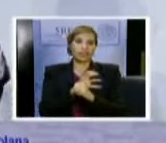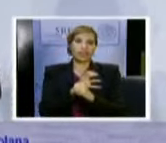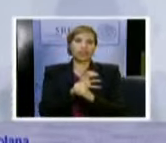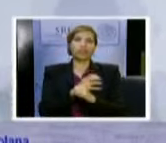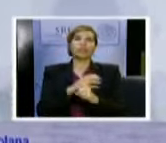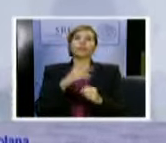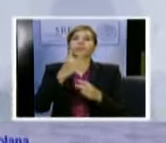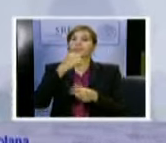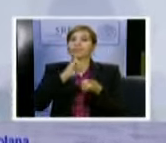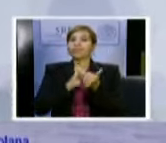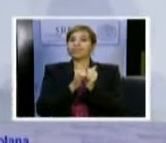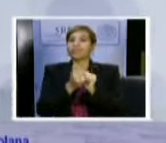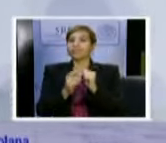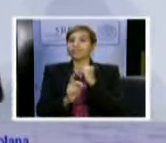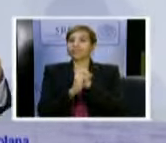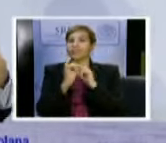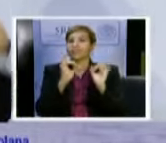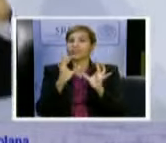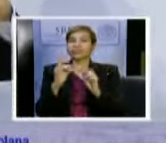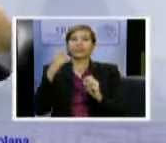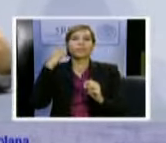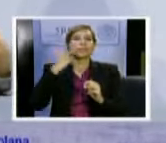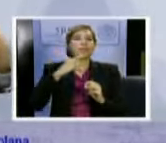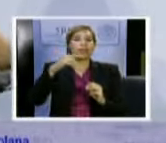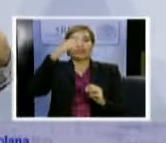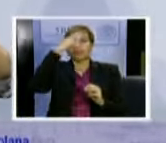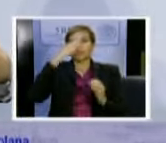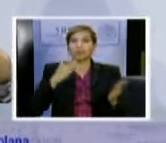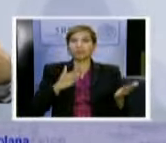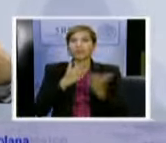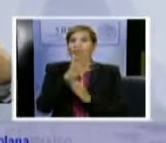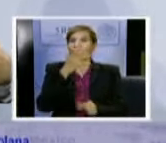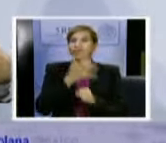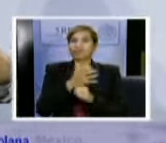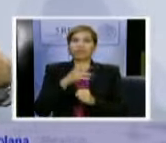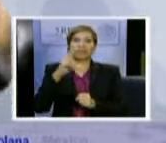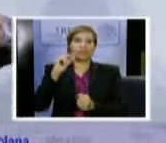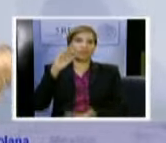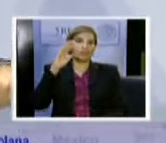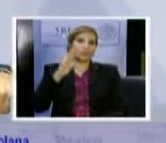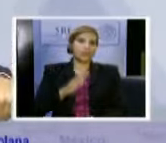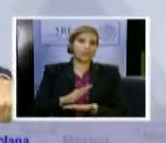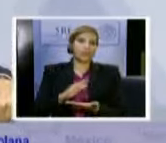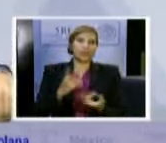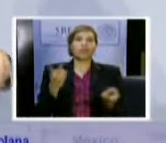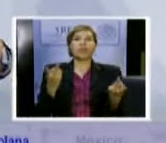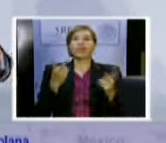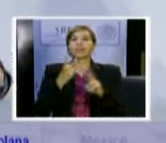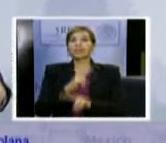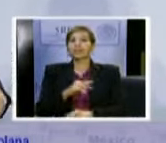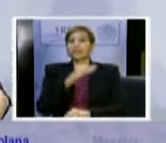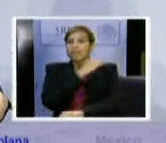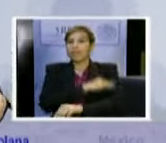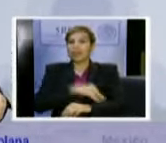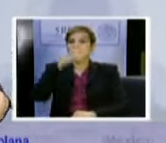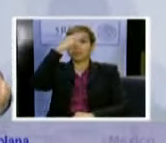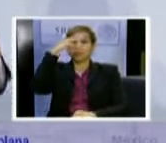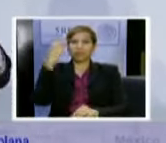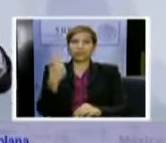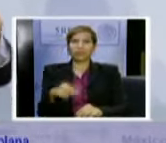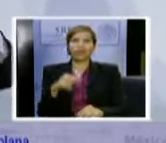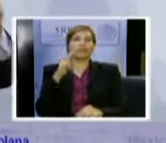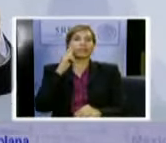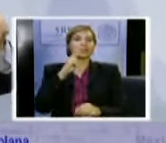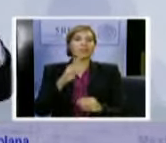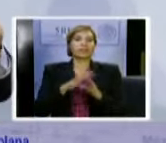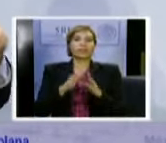y propicia el que ya no viaje el mexicano hacia los Estados Unidos. En sentido contrario, familias mexicanas les